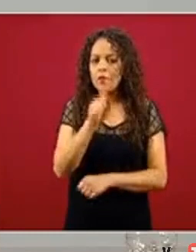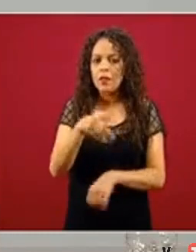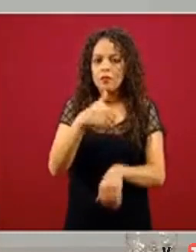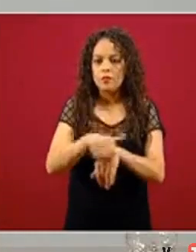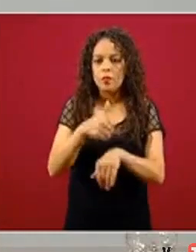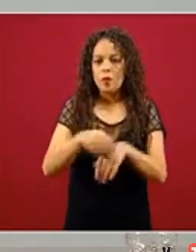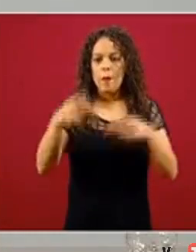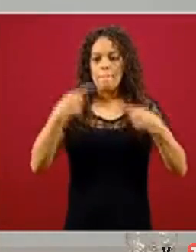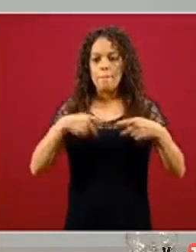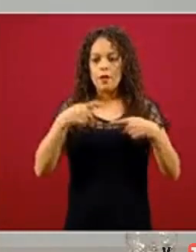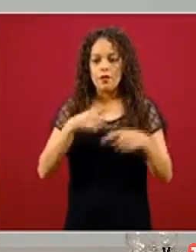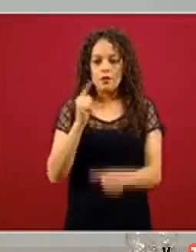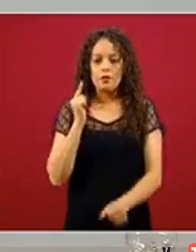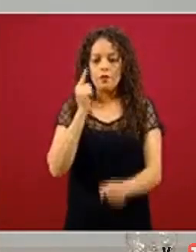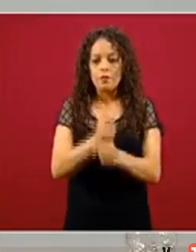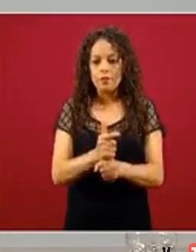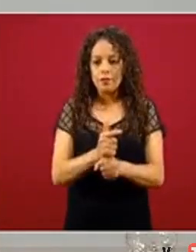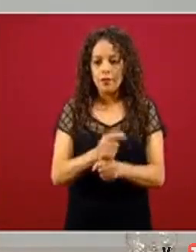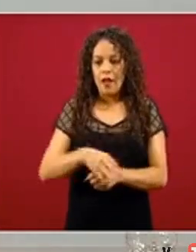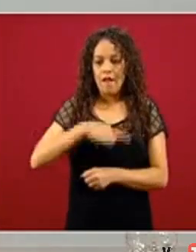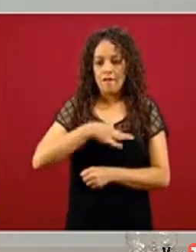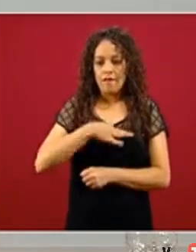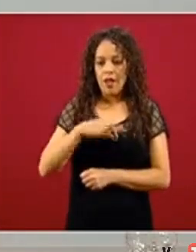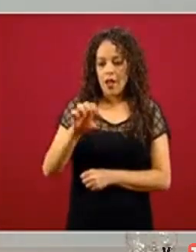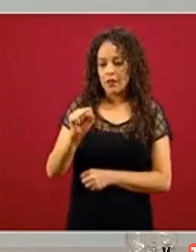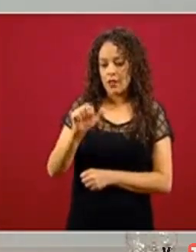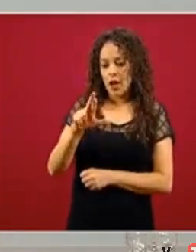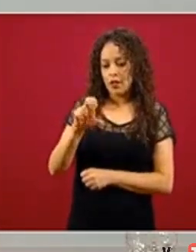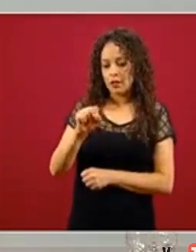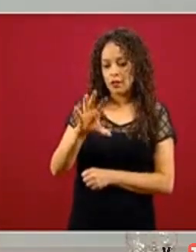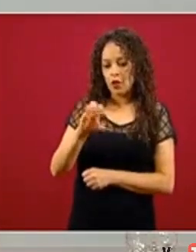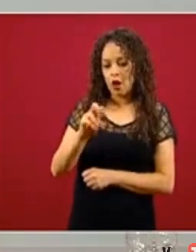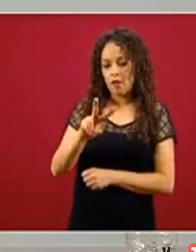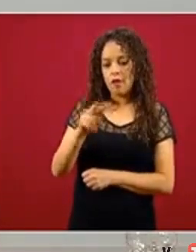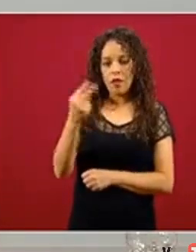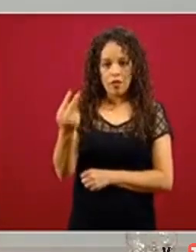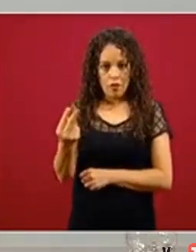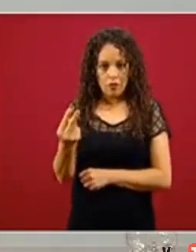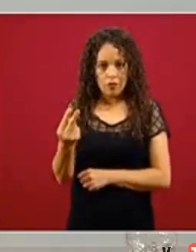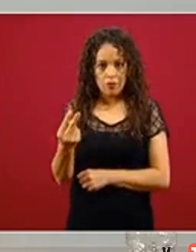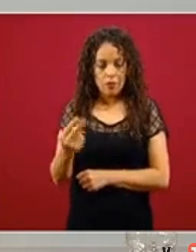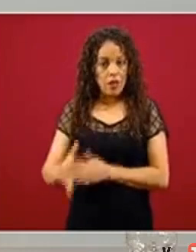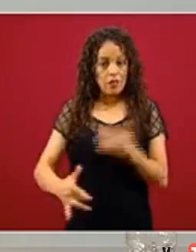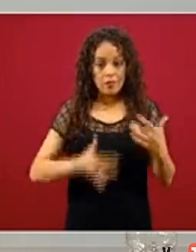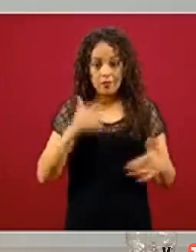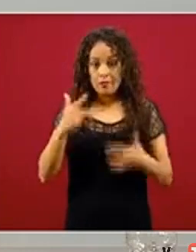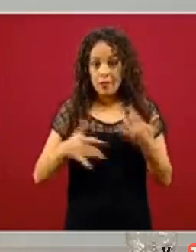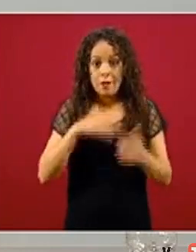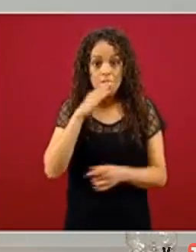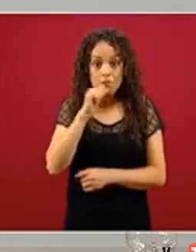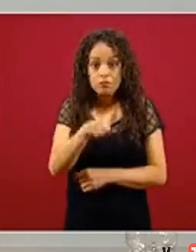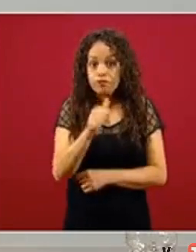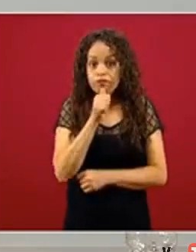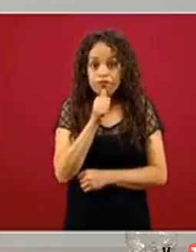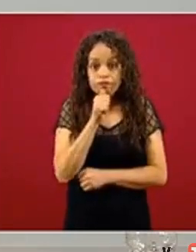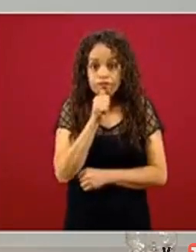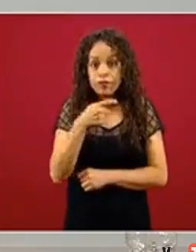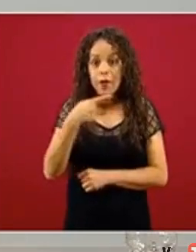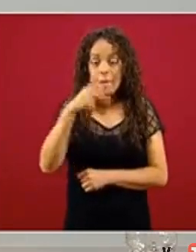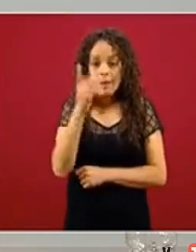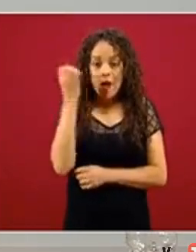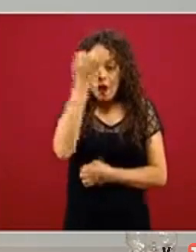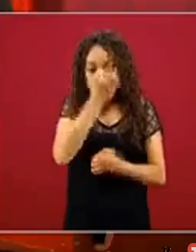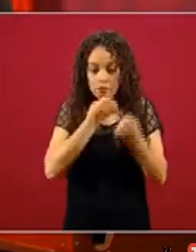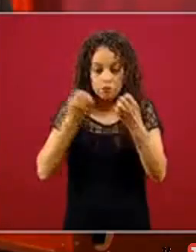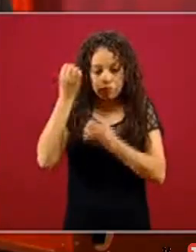les encontró el virus SARS-CoV-2? ¿No son casos? ¿No han presentado signos y síntomas? ¿Son hallazgos por búsqueda